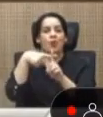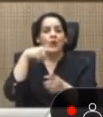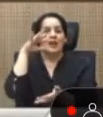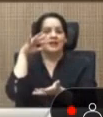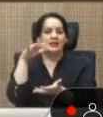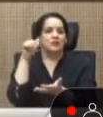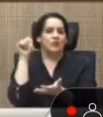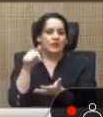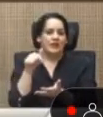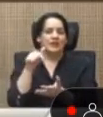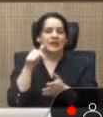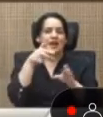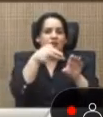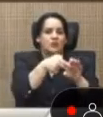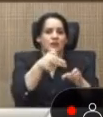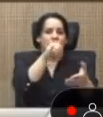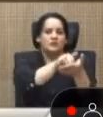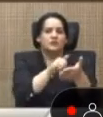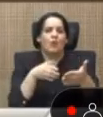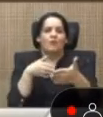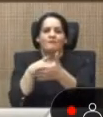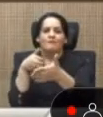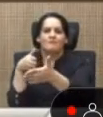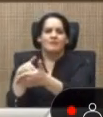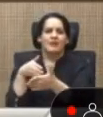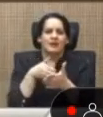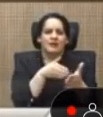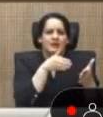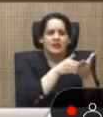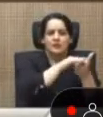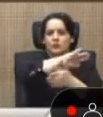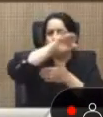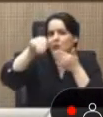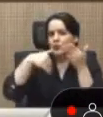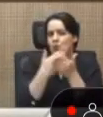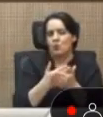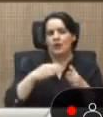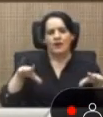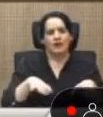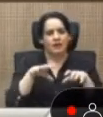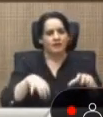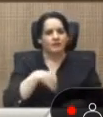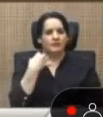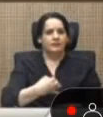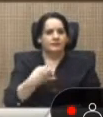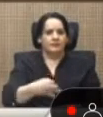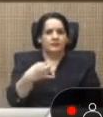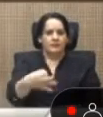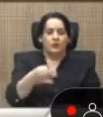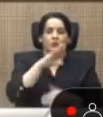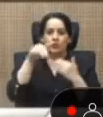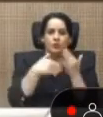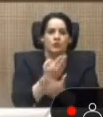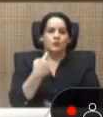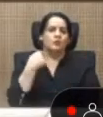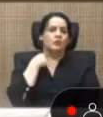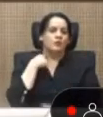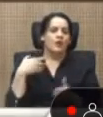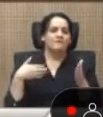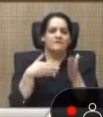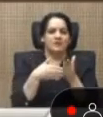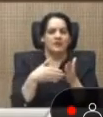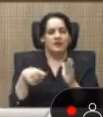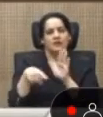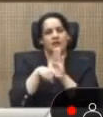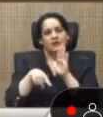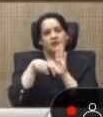en prácticamente todas las actividades diarias. Todo se encarece y afecta negativamente la producción y el presupuesto de